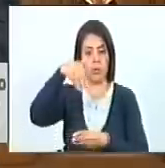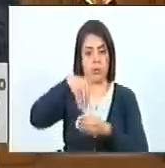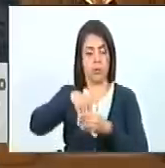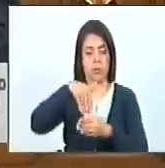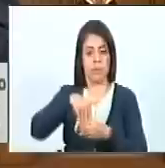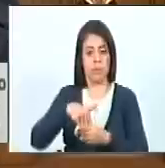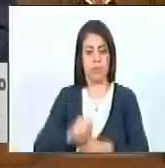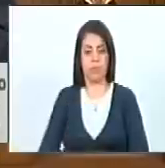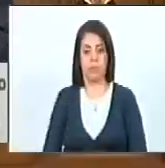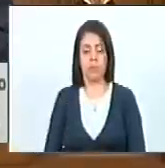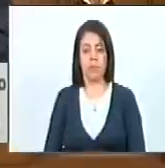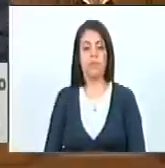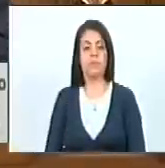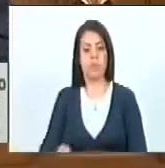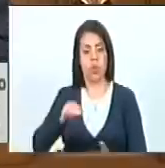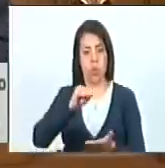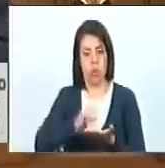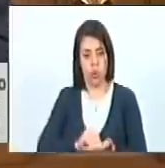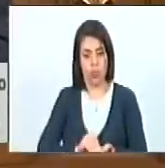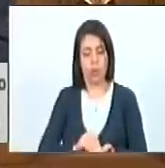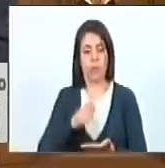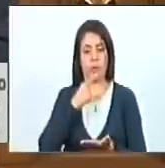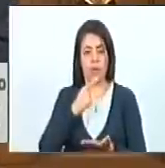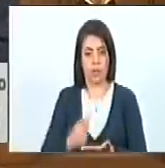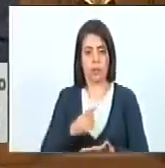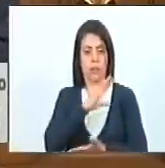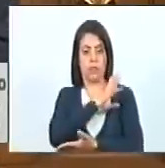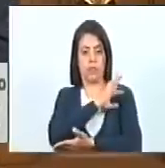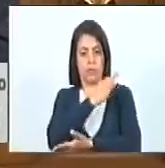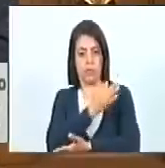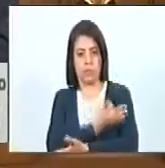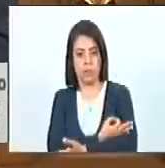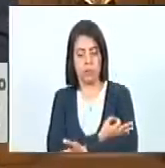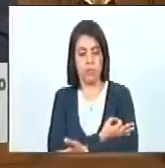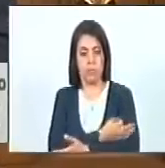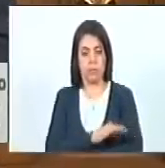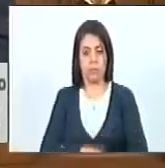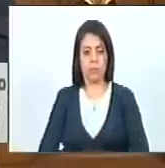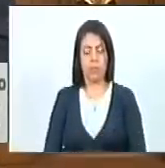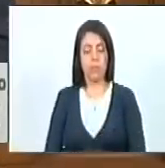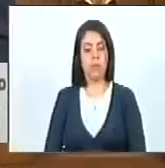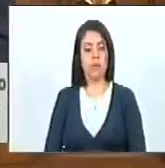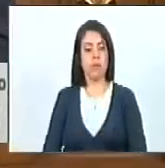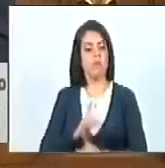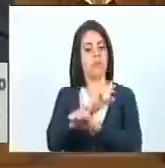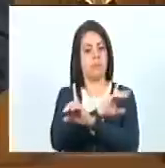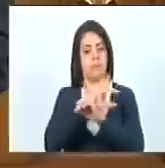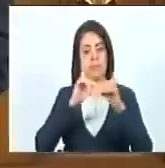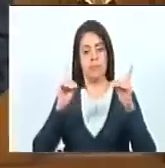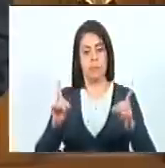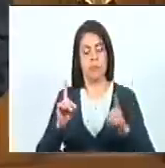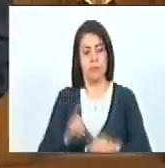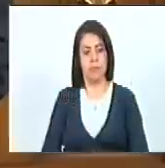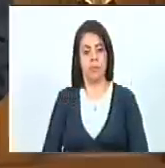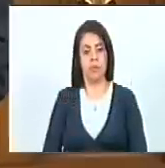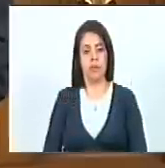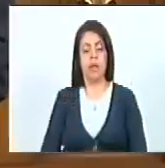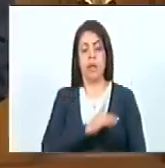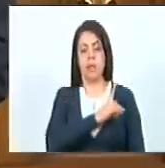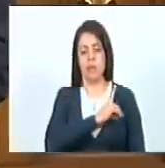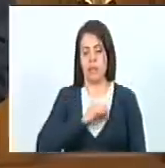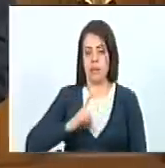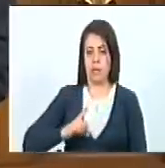electoral que reafirma la fortaleza de su democracia y le desea